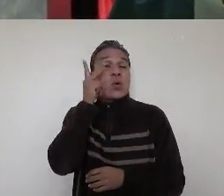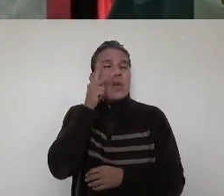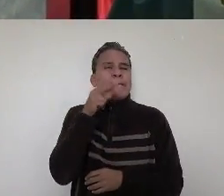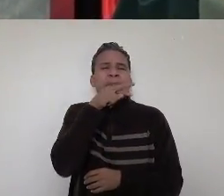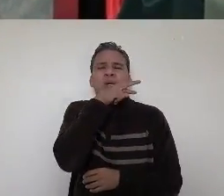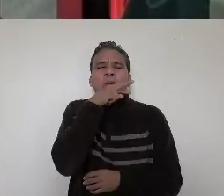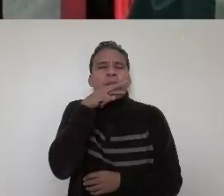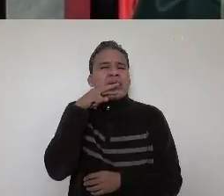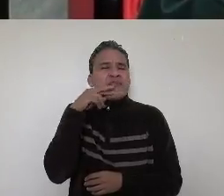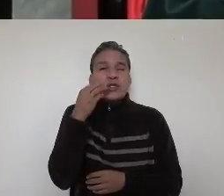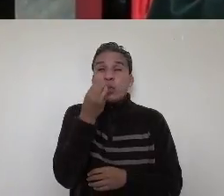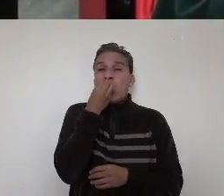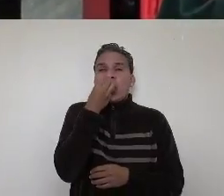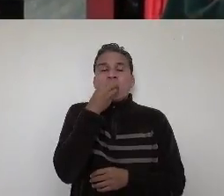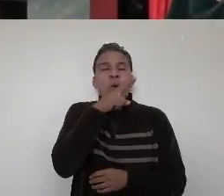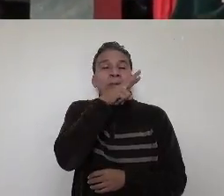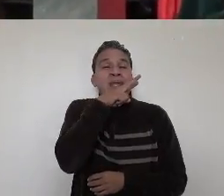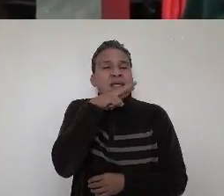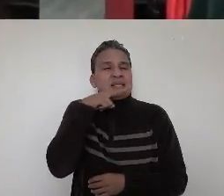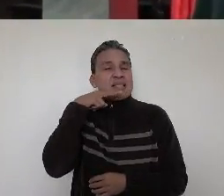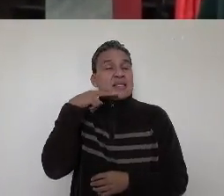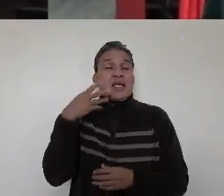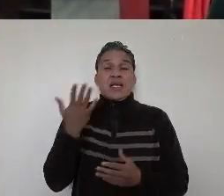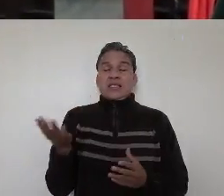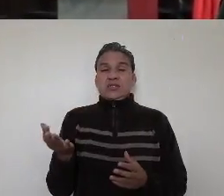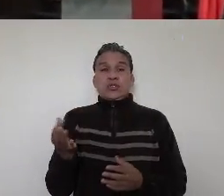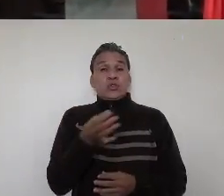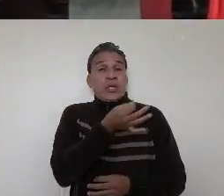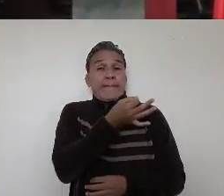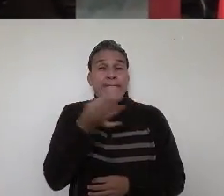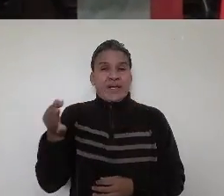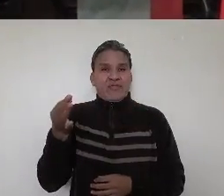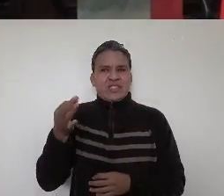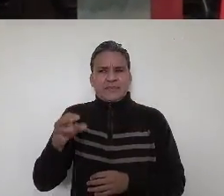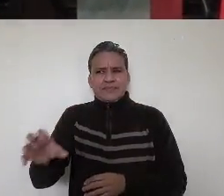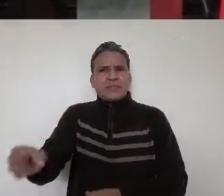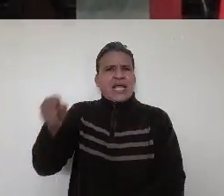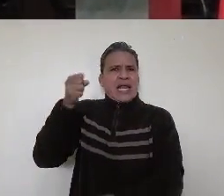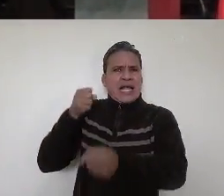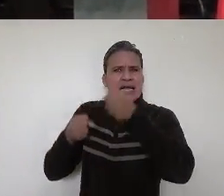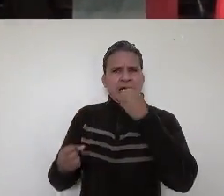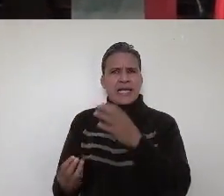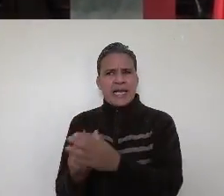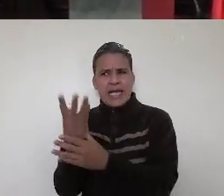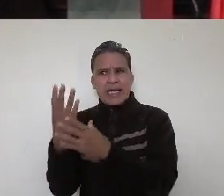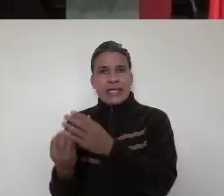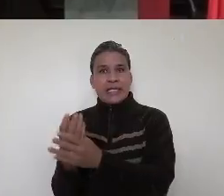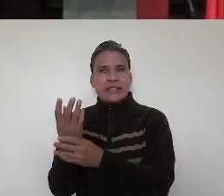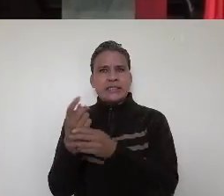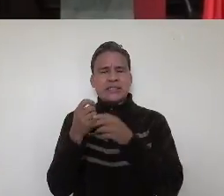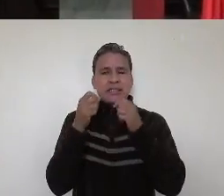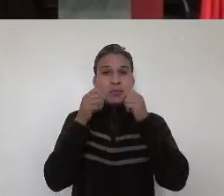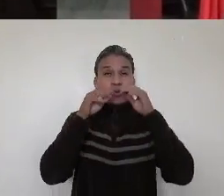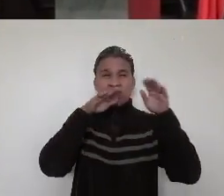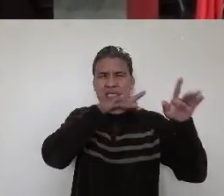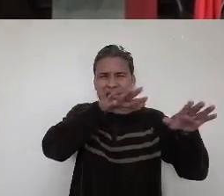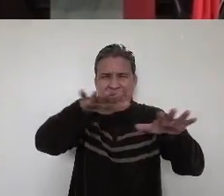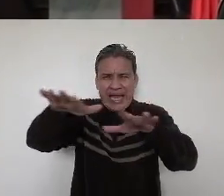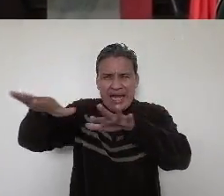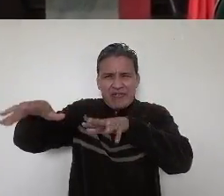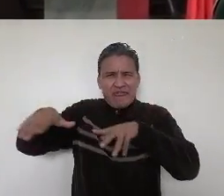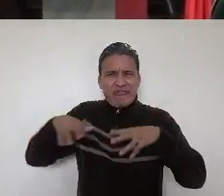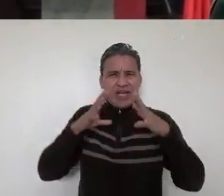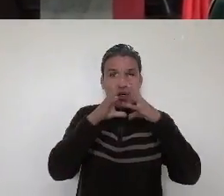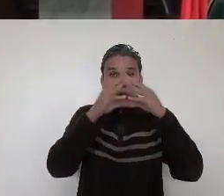manjares sustanciosos. Él arrancará en este monte el velo que cubre el rostro de todos los pueblos,